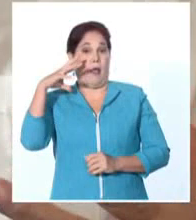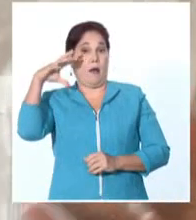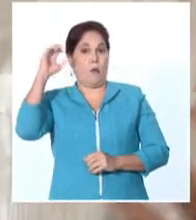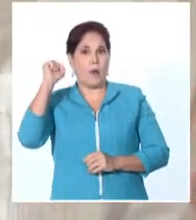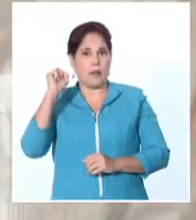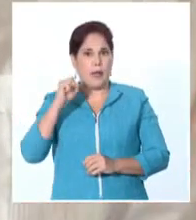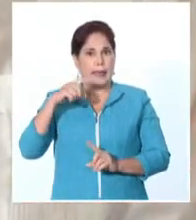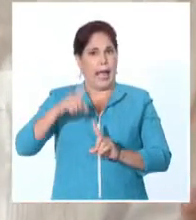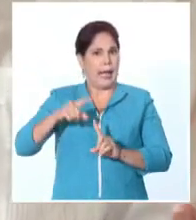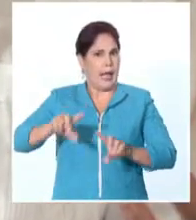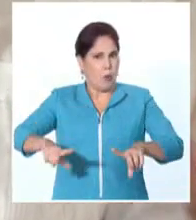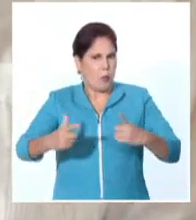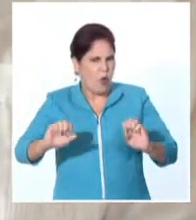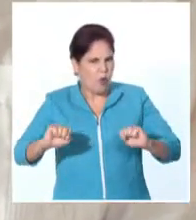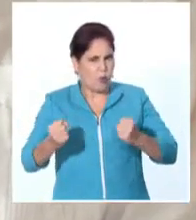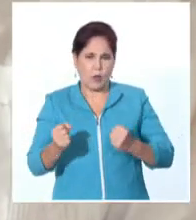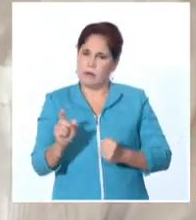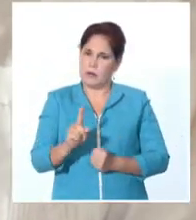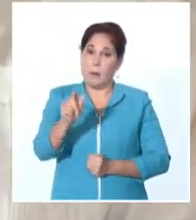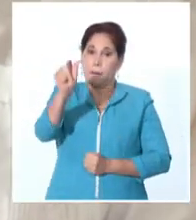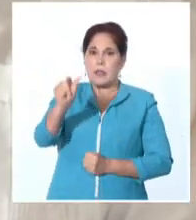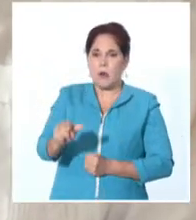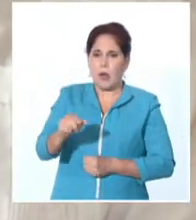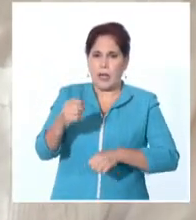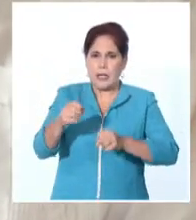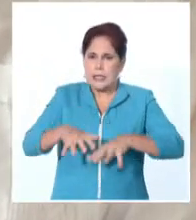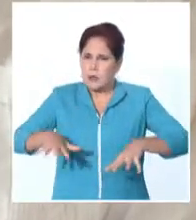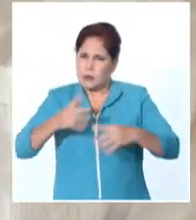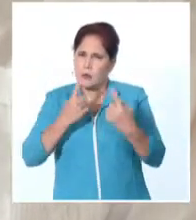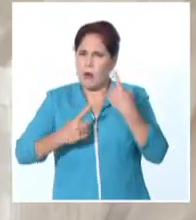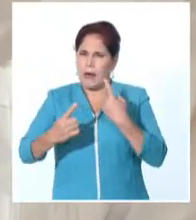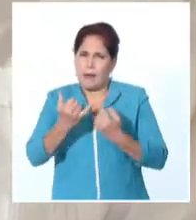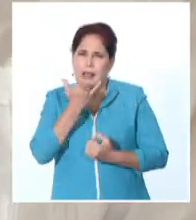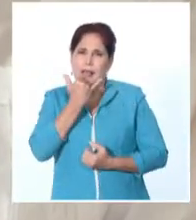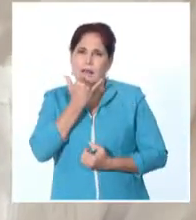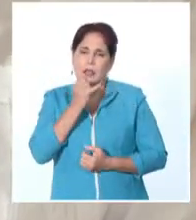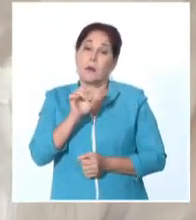tarea, del cumplimiento de un plan. Para él